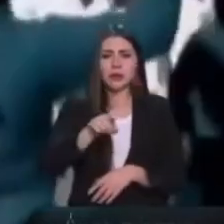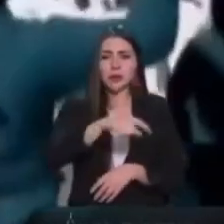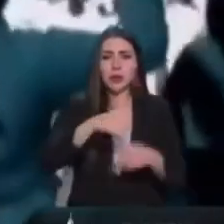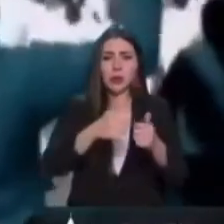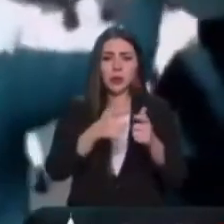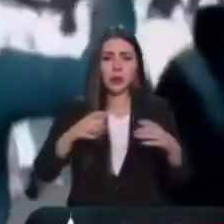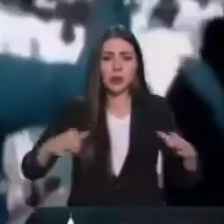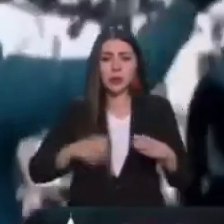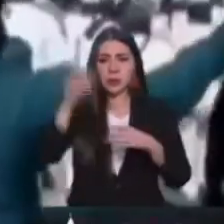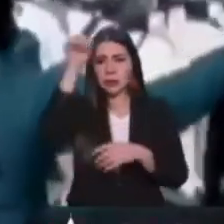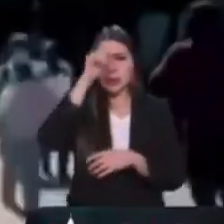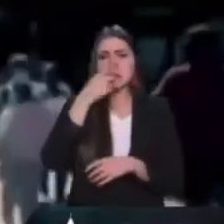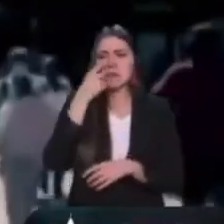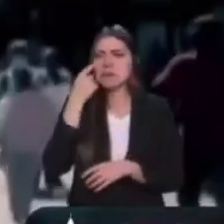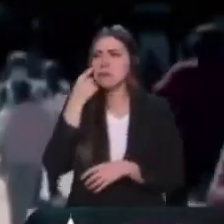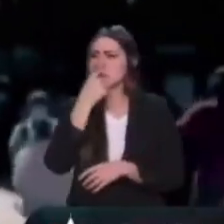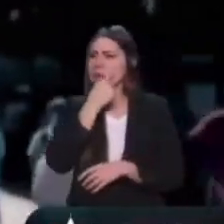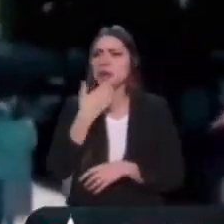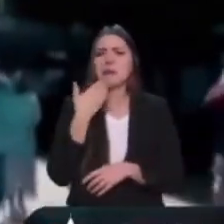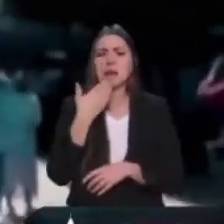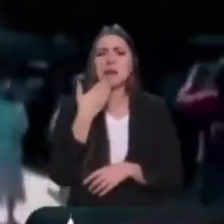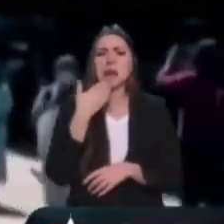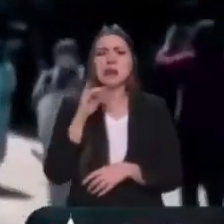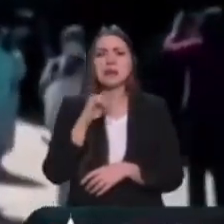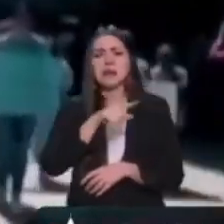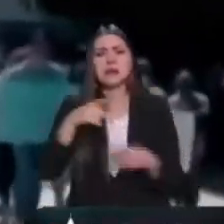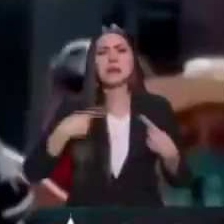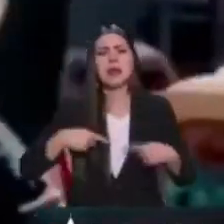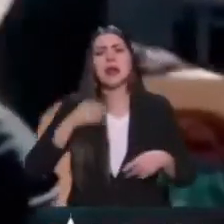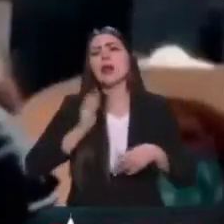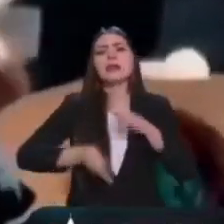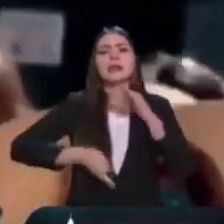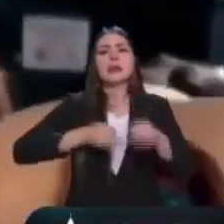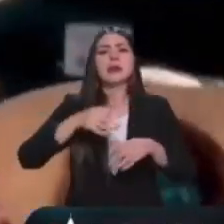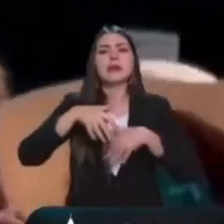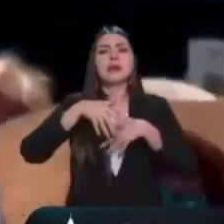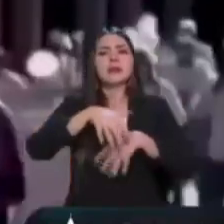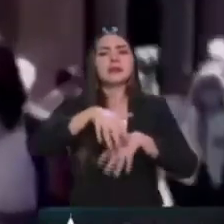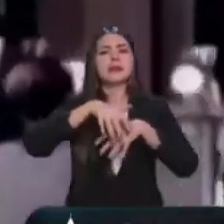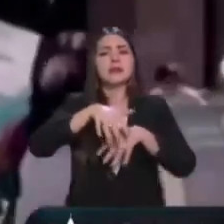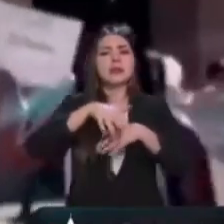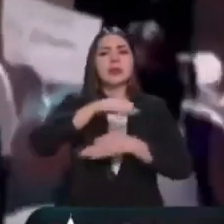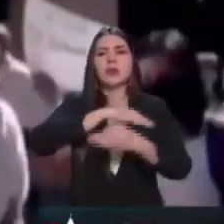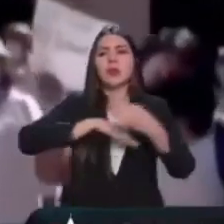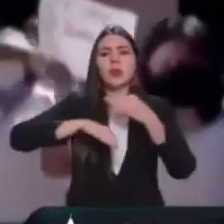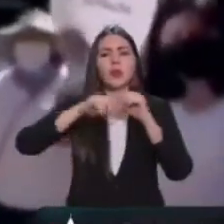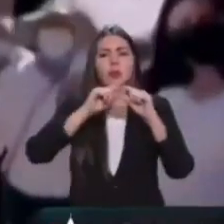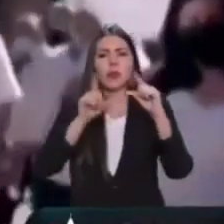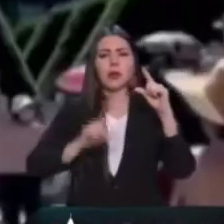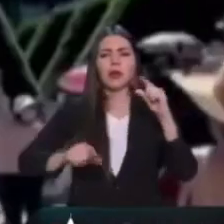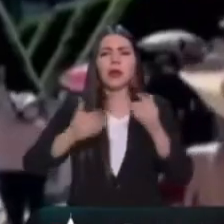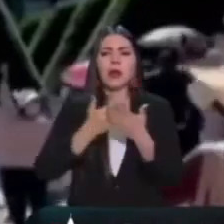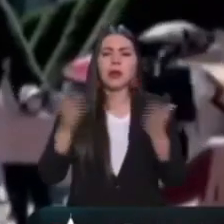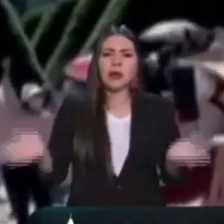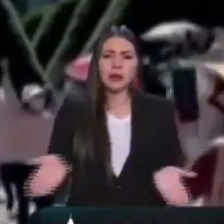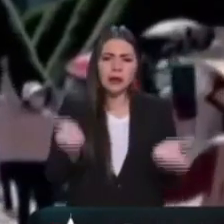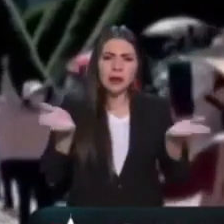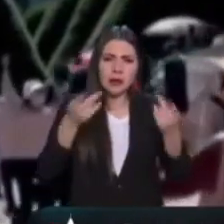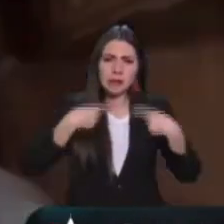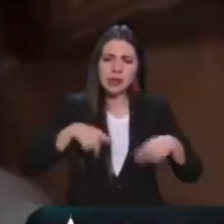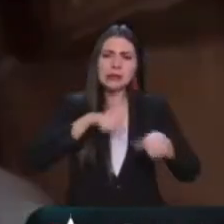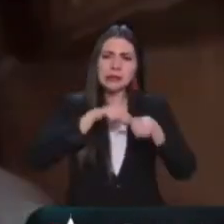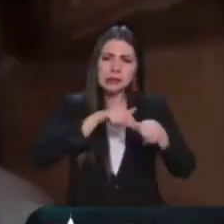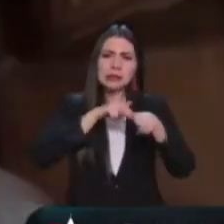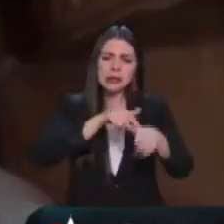México, dijo que ve con agrado las numerosas acciones y manifestaciones que se han dado en todo el país, por lo que animó a los laicos a seguir